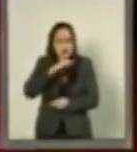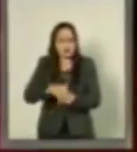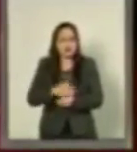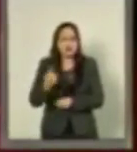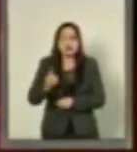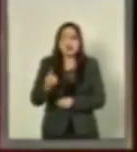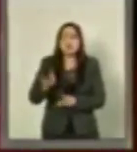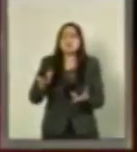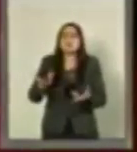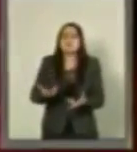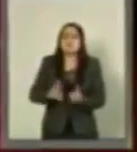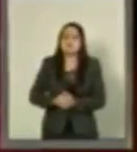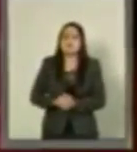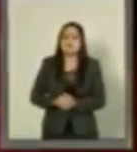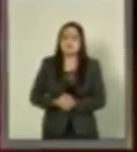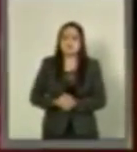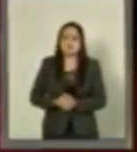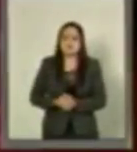que